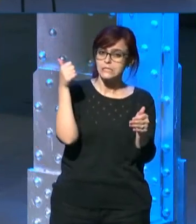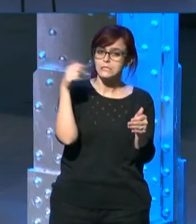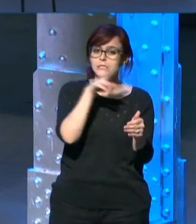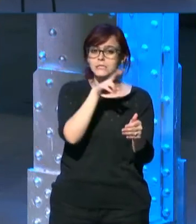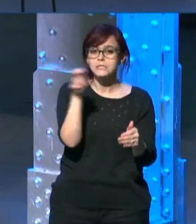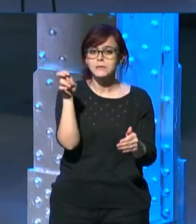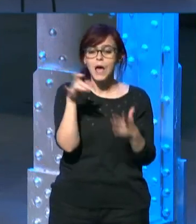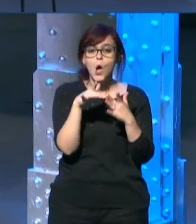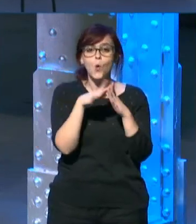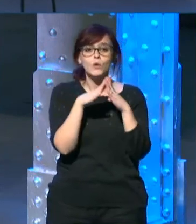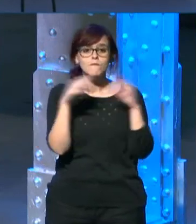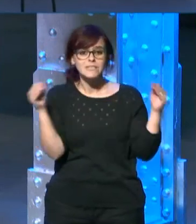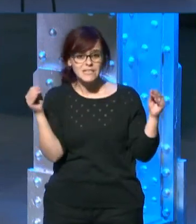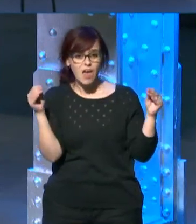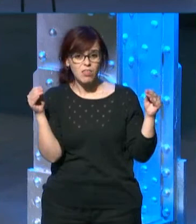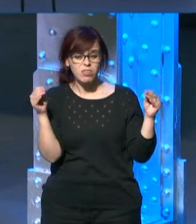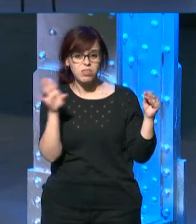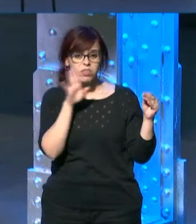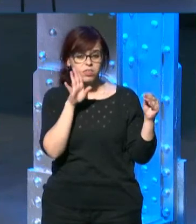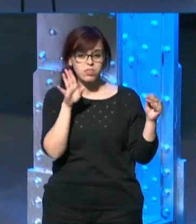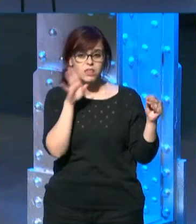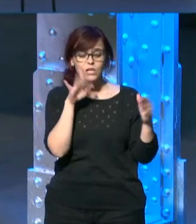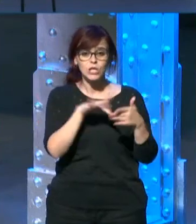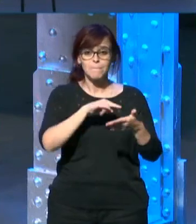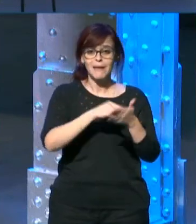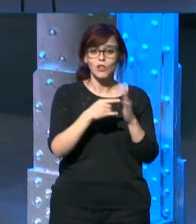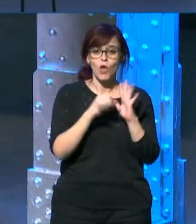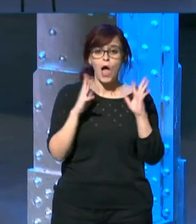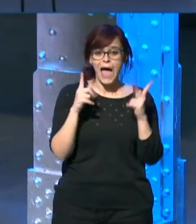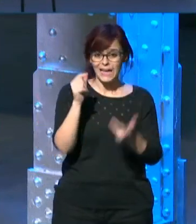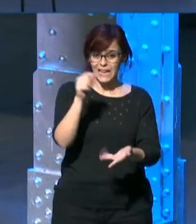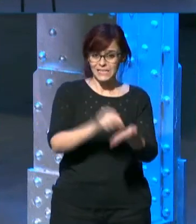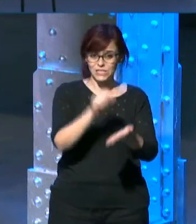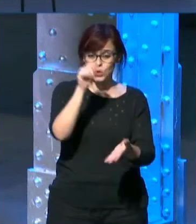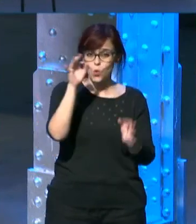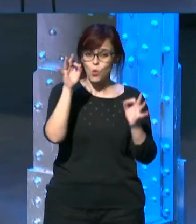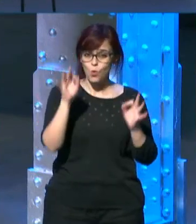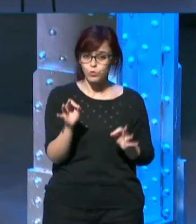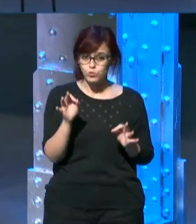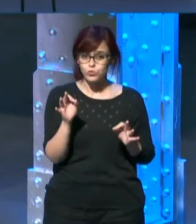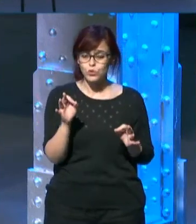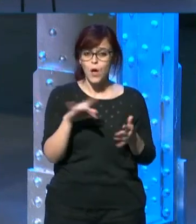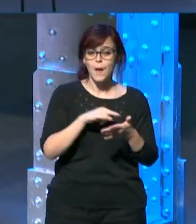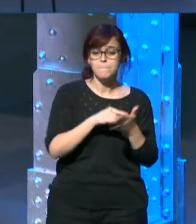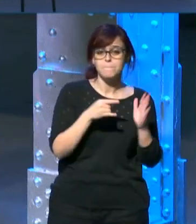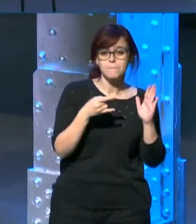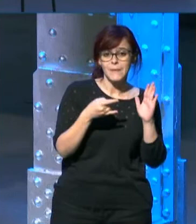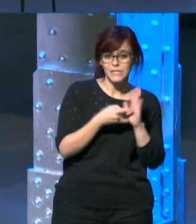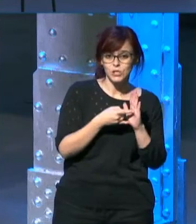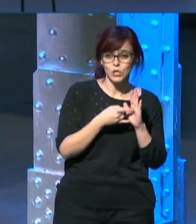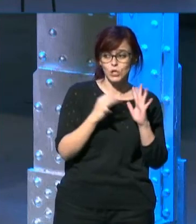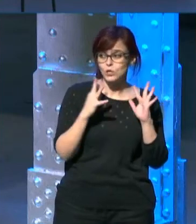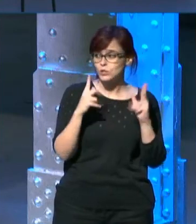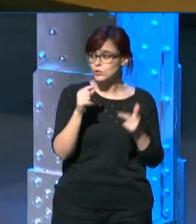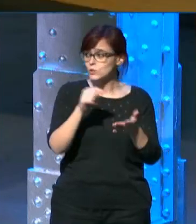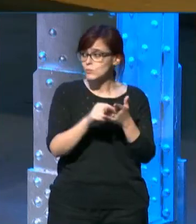en la universidad hemos dado los métodos ágiles y hemos trabajado con ellos. O sea, básicamente hemos hecho todos los métodos ágiles menos una